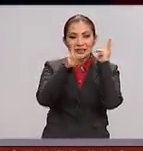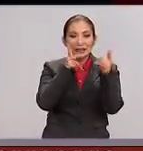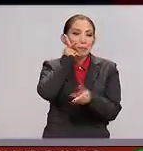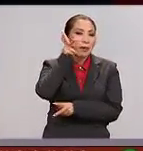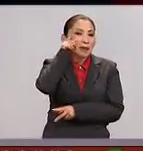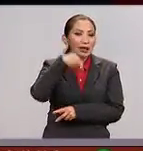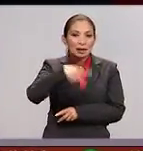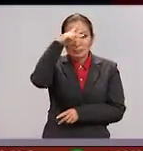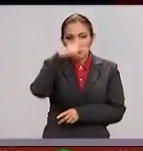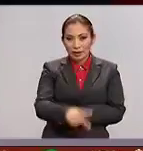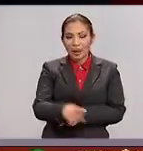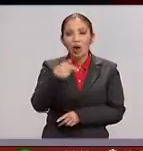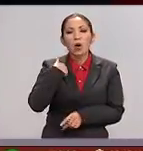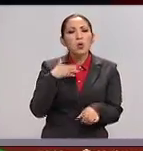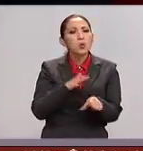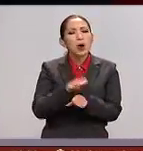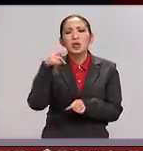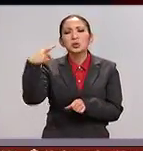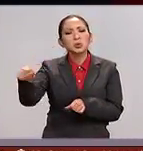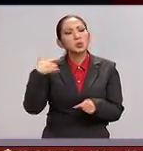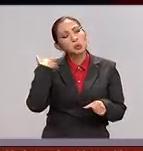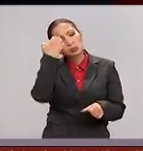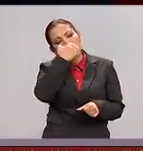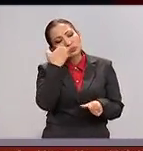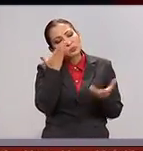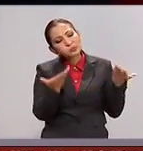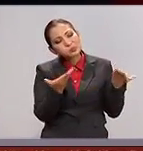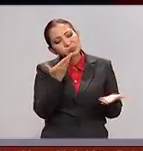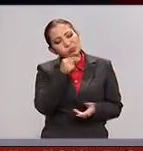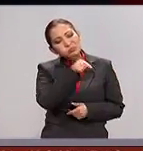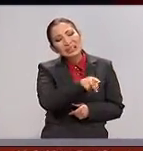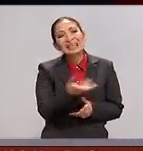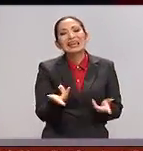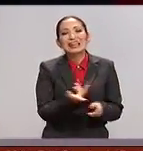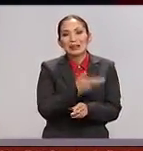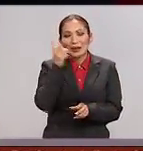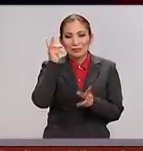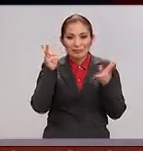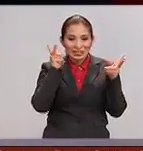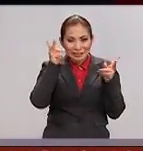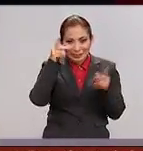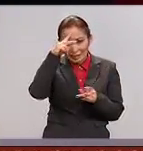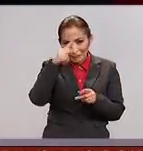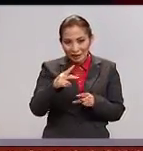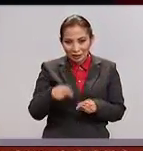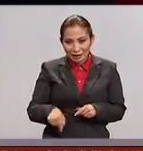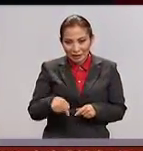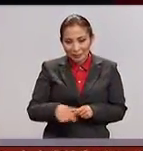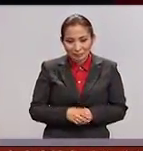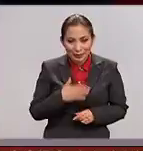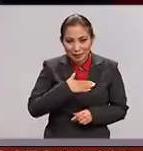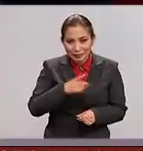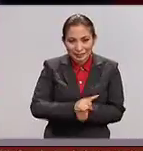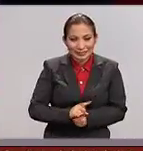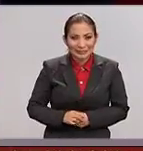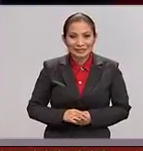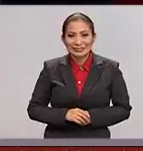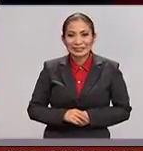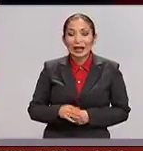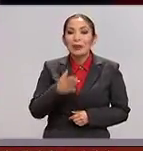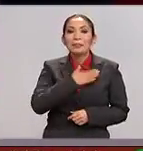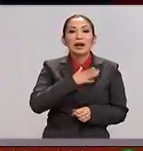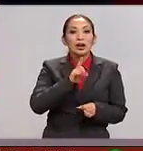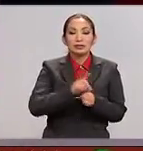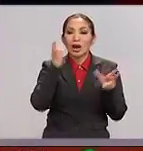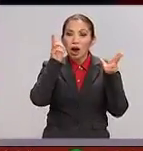del Papa a México. ¿Cuál sería tu balance de esta visita pastoral a nuestro país? Buenos días. Buenos